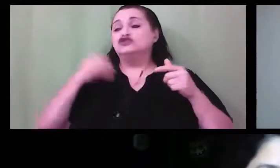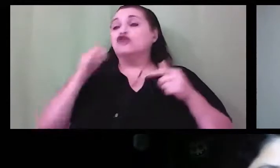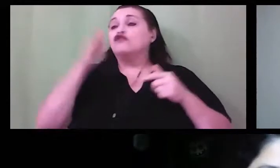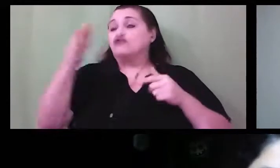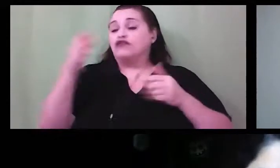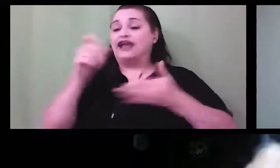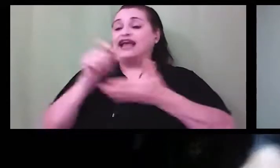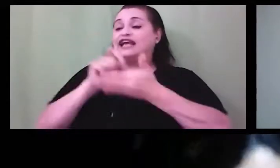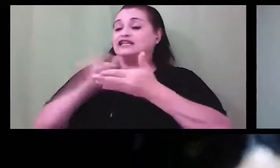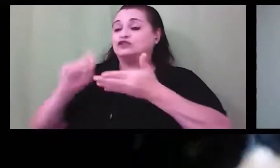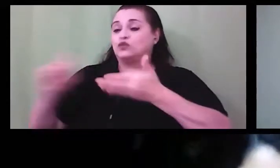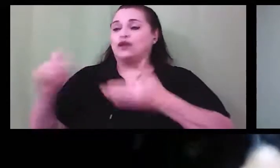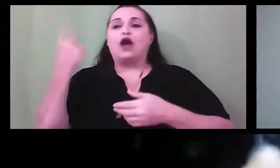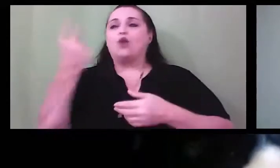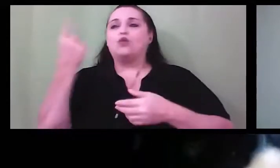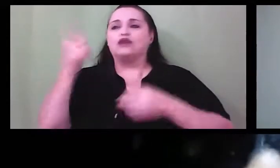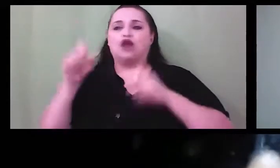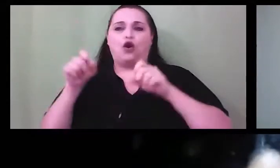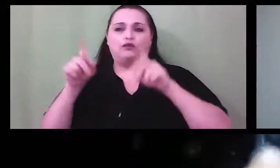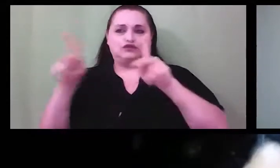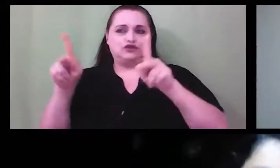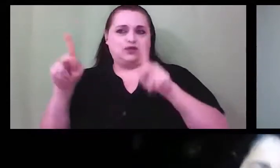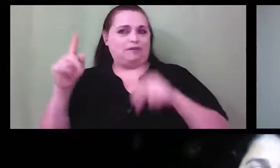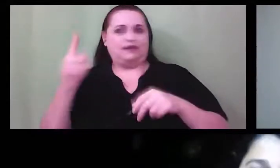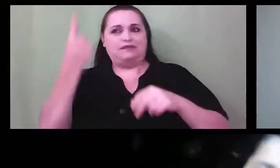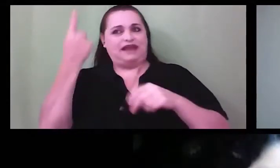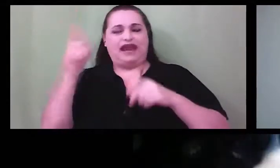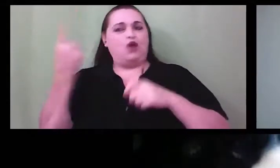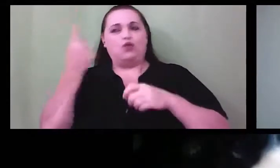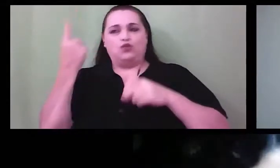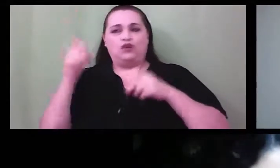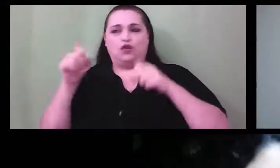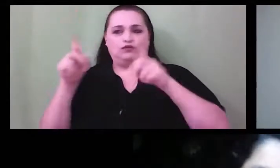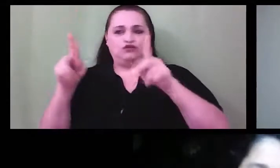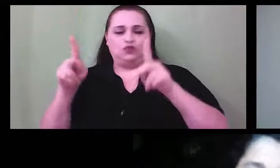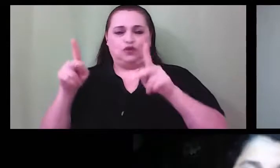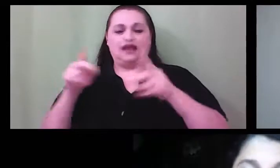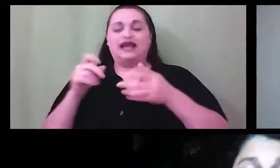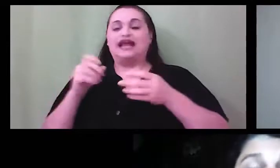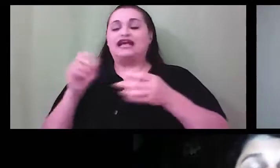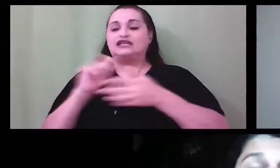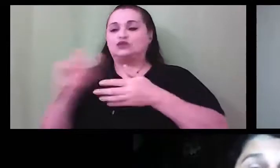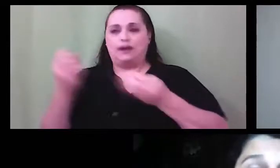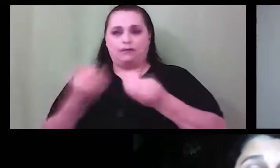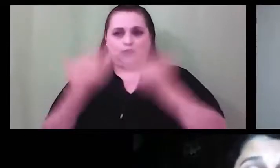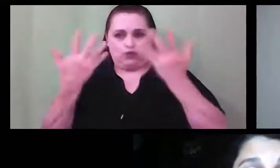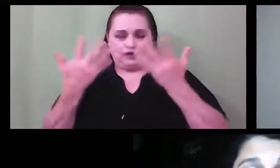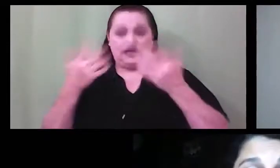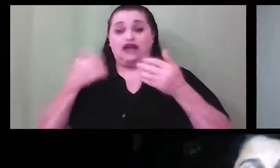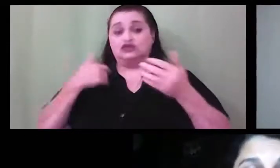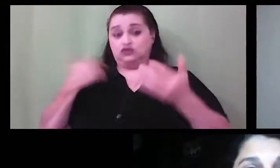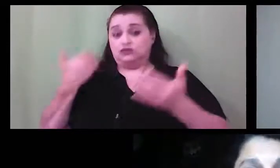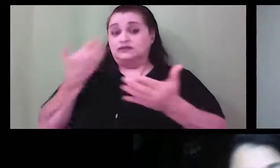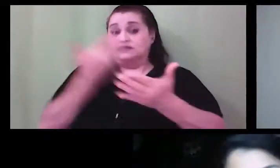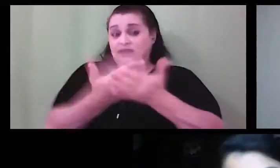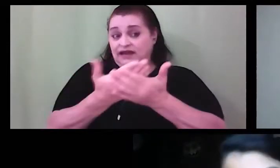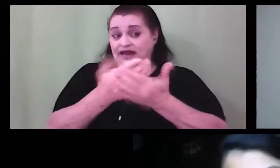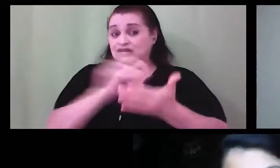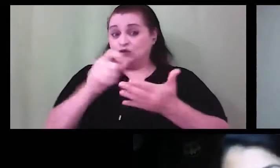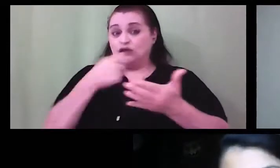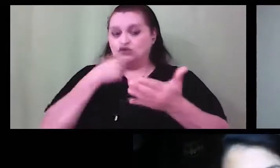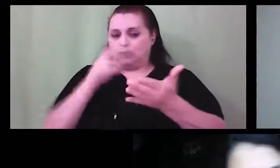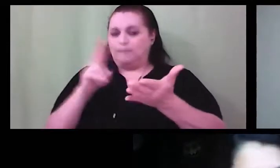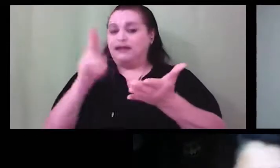para mí era la única opción, primera y única opción en la escuela pública. Entonces, cuando yo llegué y matriculé